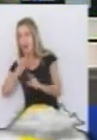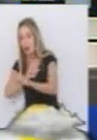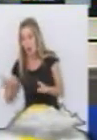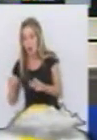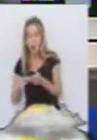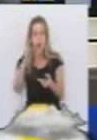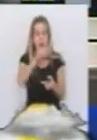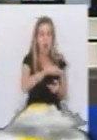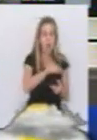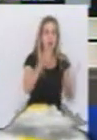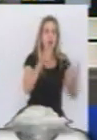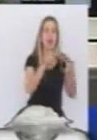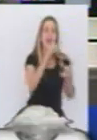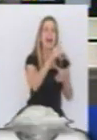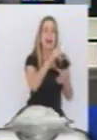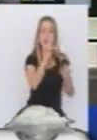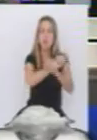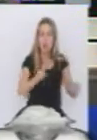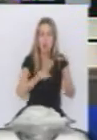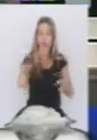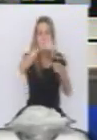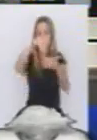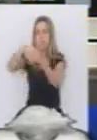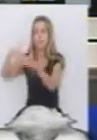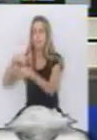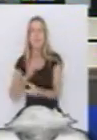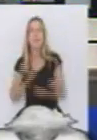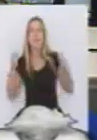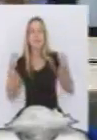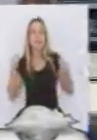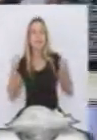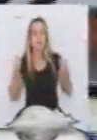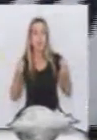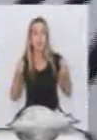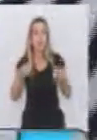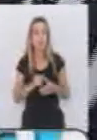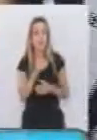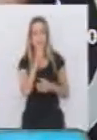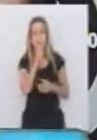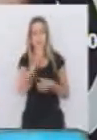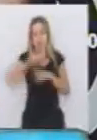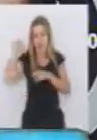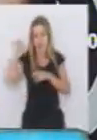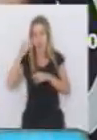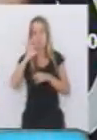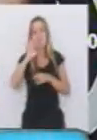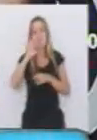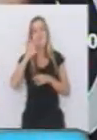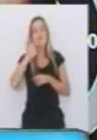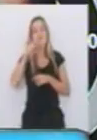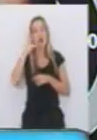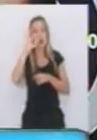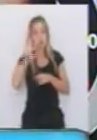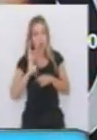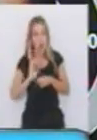mí, todos contra Martín Insaurralde. Ayer Diego Bossio dijo, el bailando lo marea, ¿no? Como diciendo,